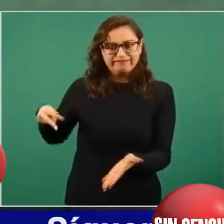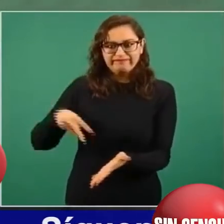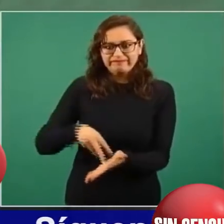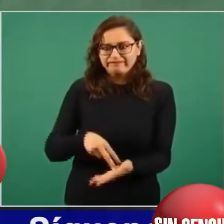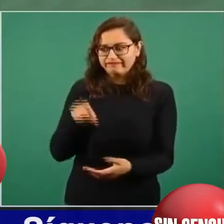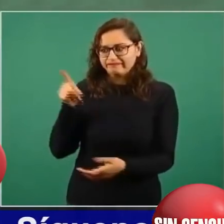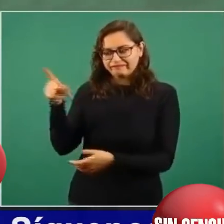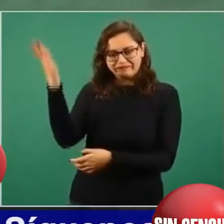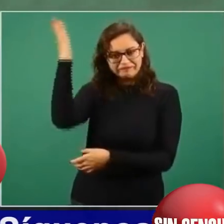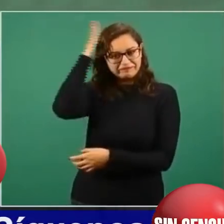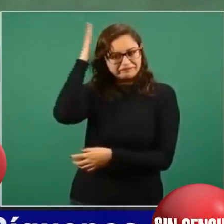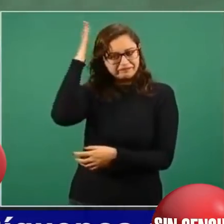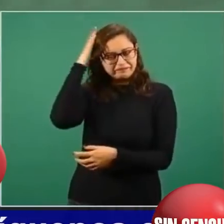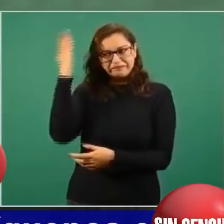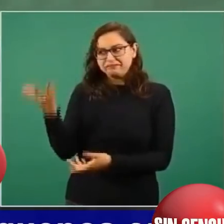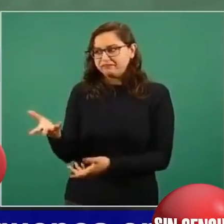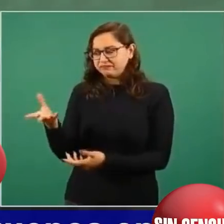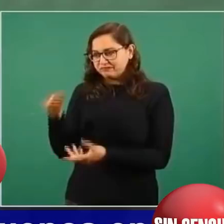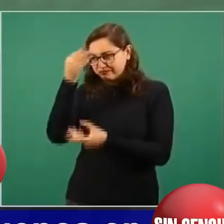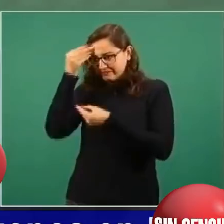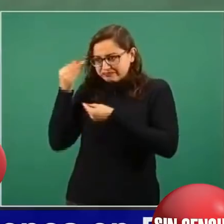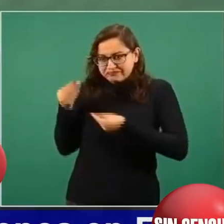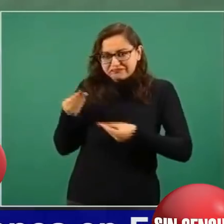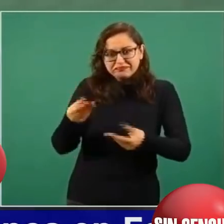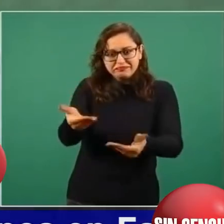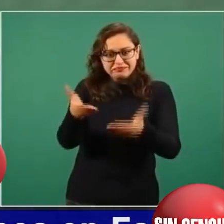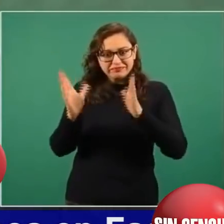son los que transmiten el conocimiento.